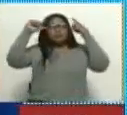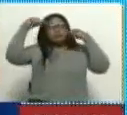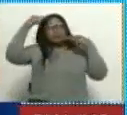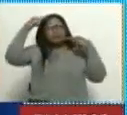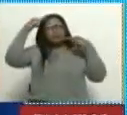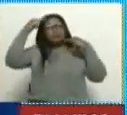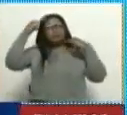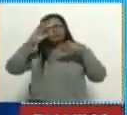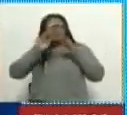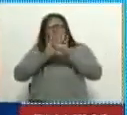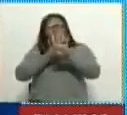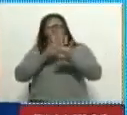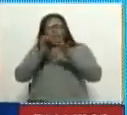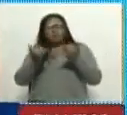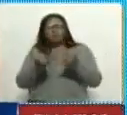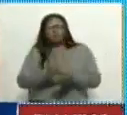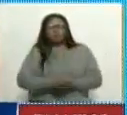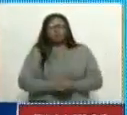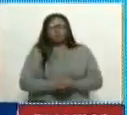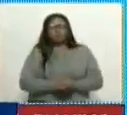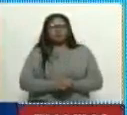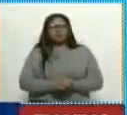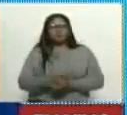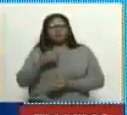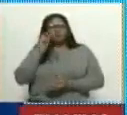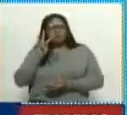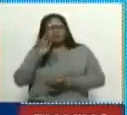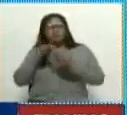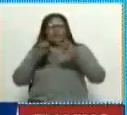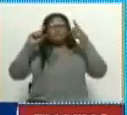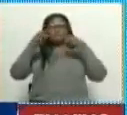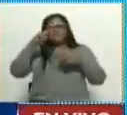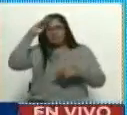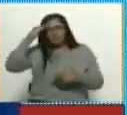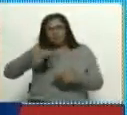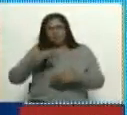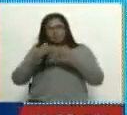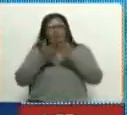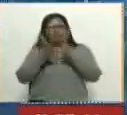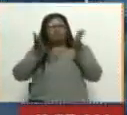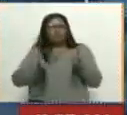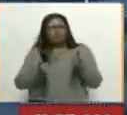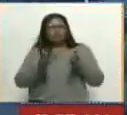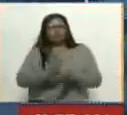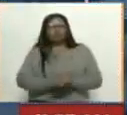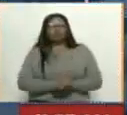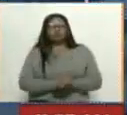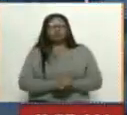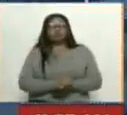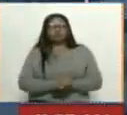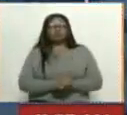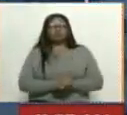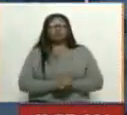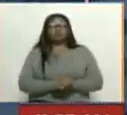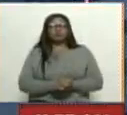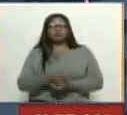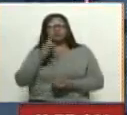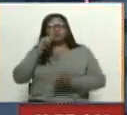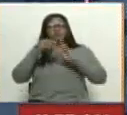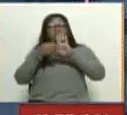mayor en su jerarquía militar estudiante de posgrado en la universidad Simón